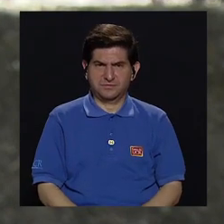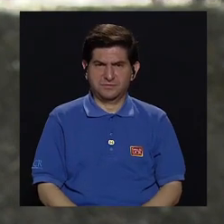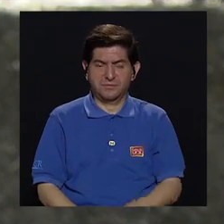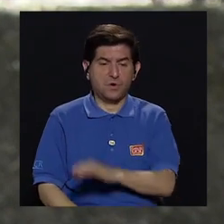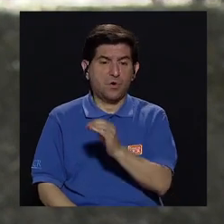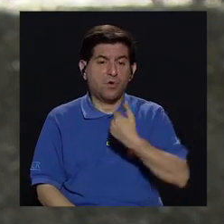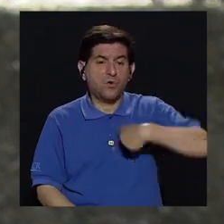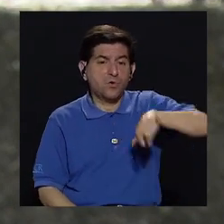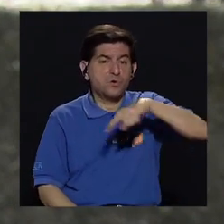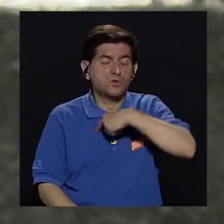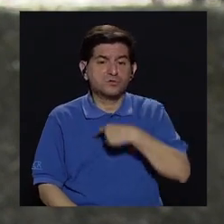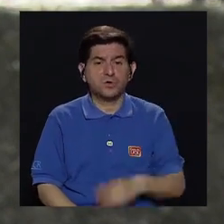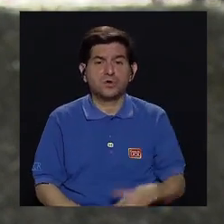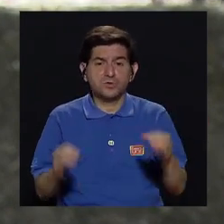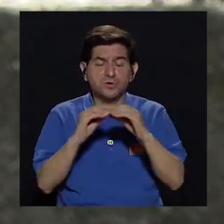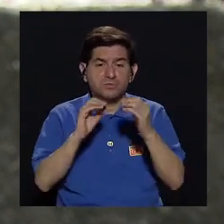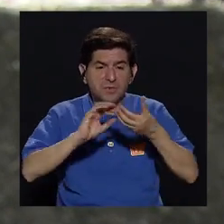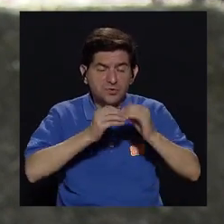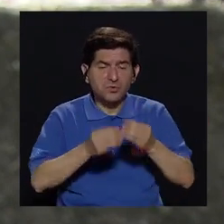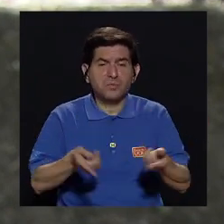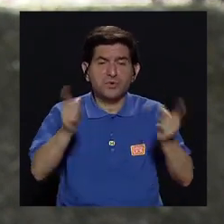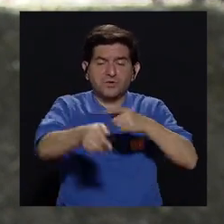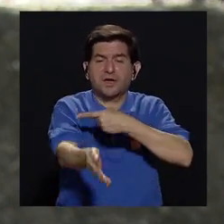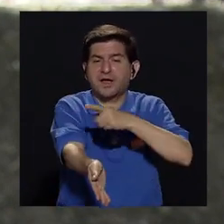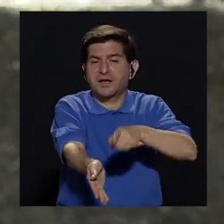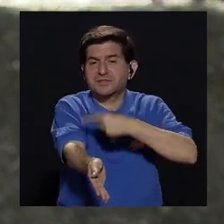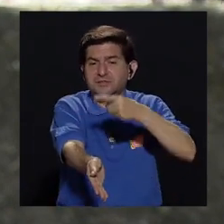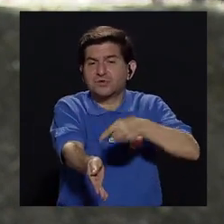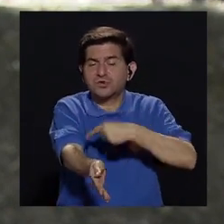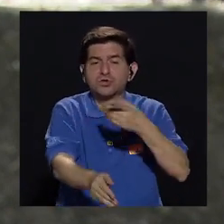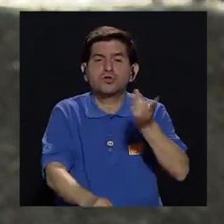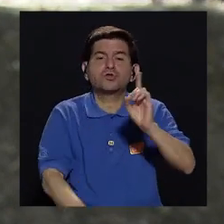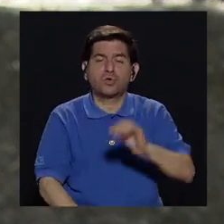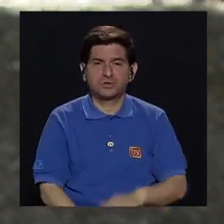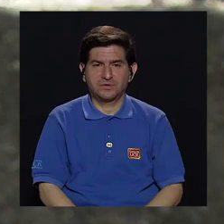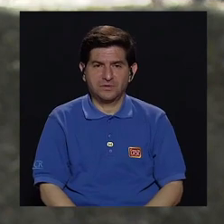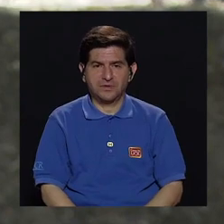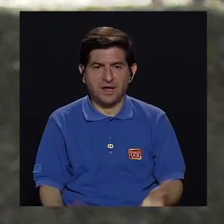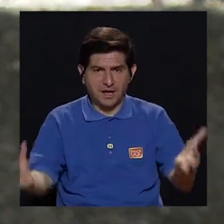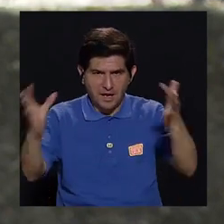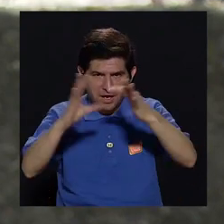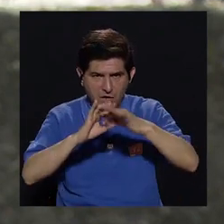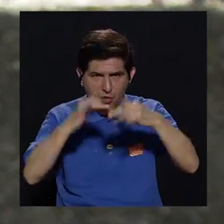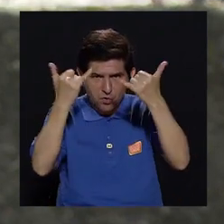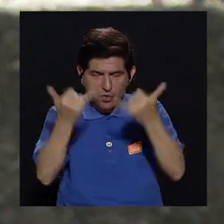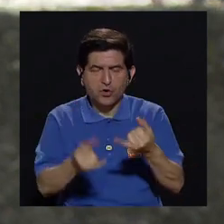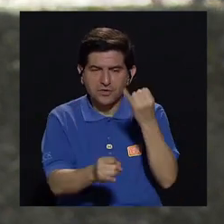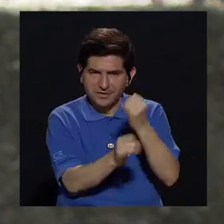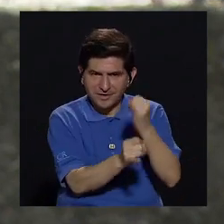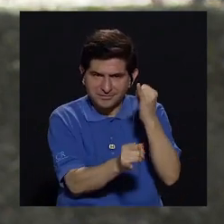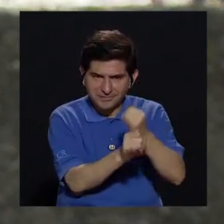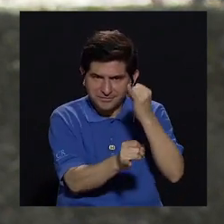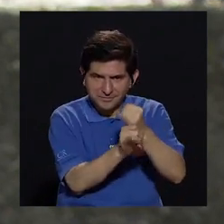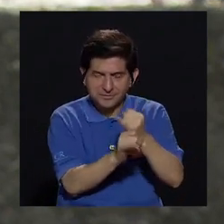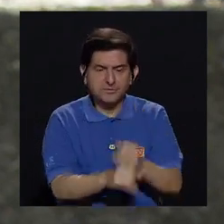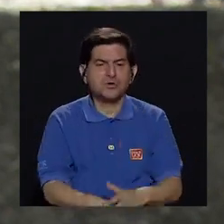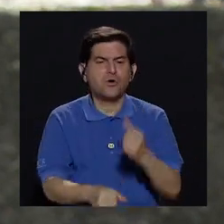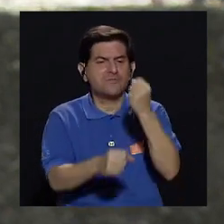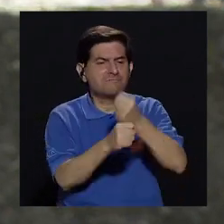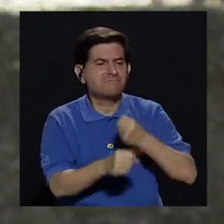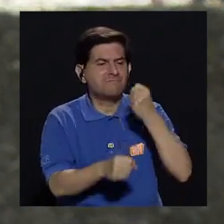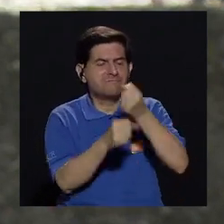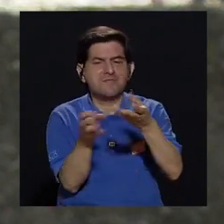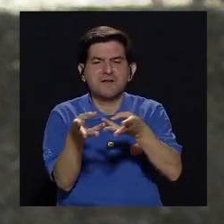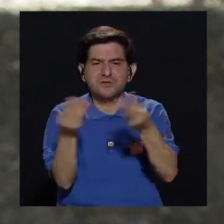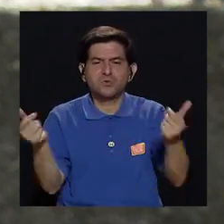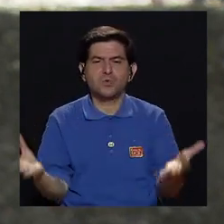¿Dónde tenemos los mayores casos de diabetes? O sea, y unirnos con instituciones a trabajar